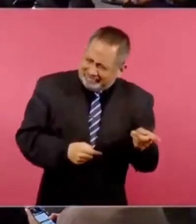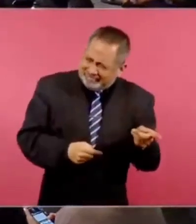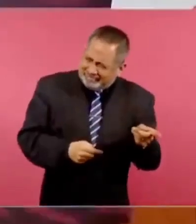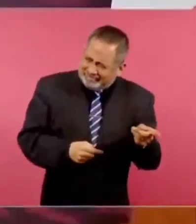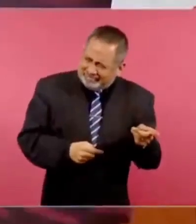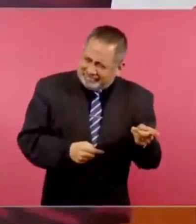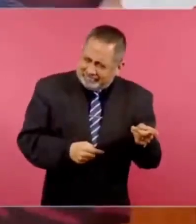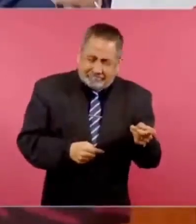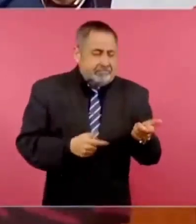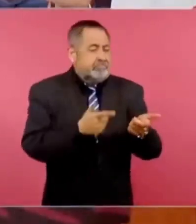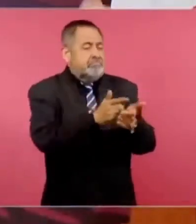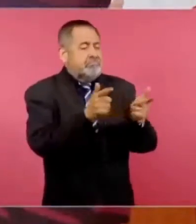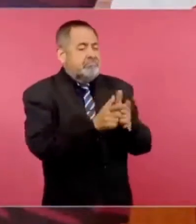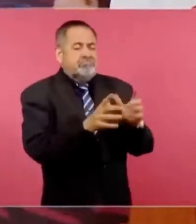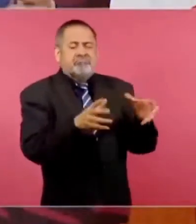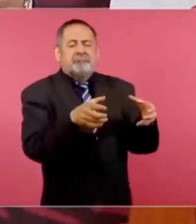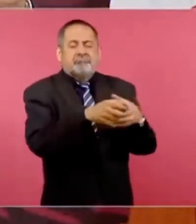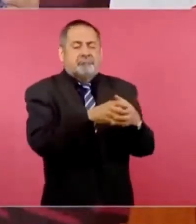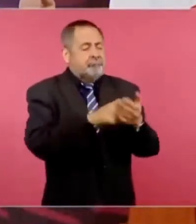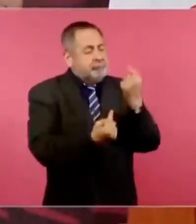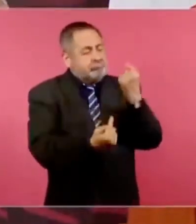y con su grupo,